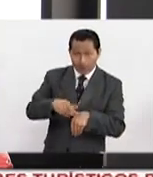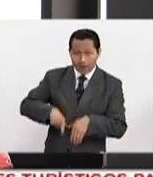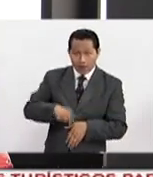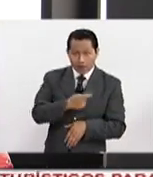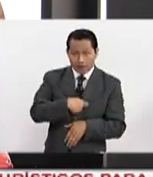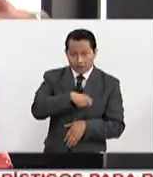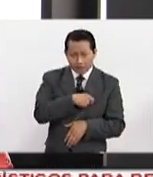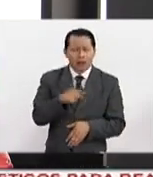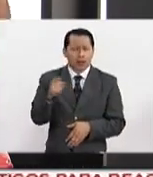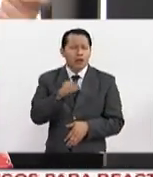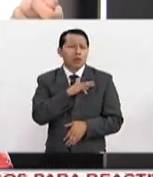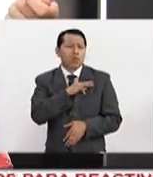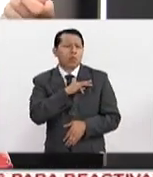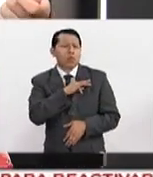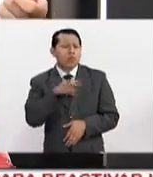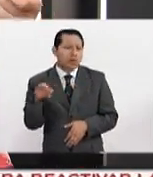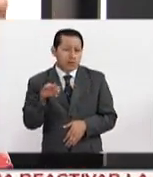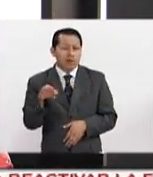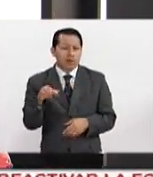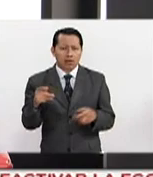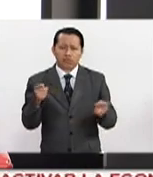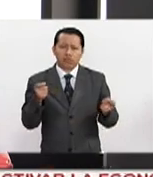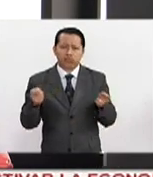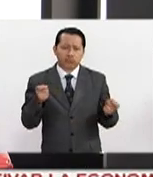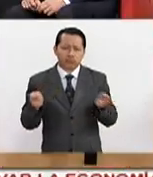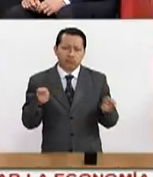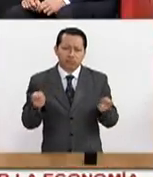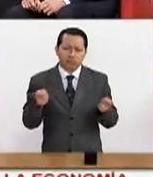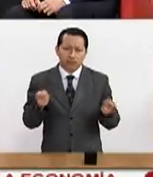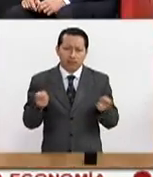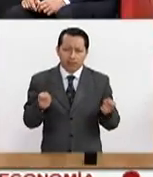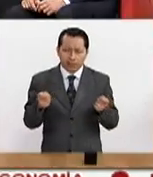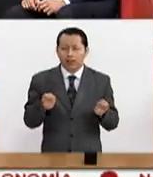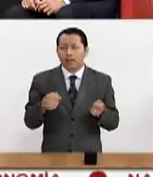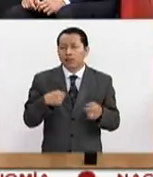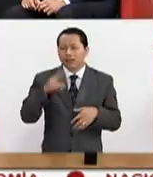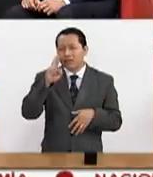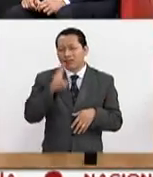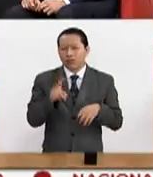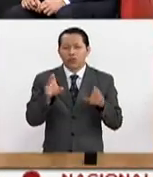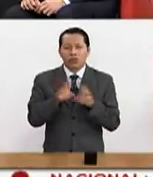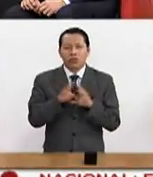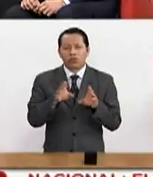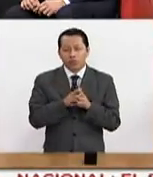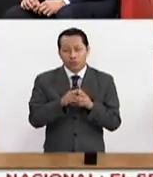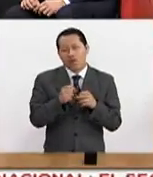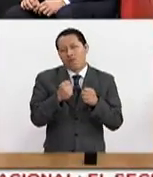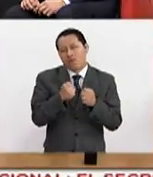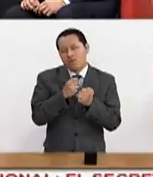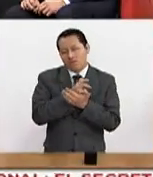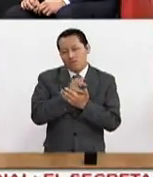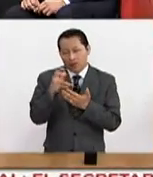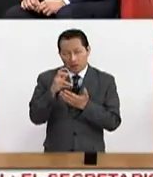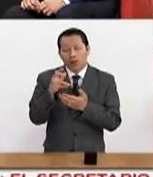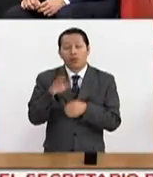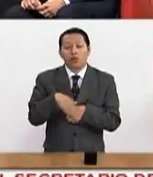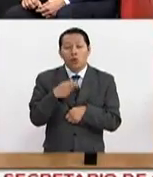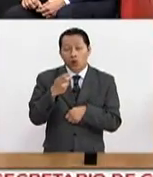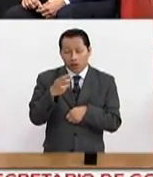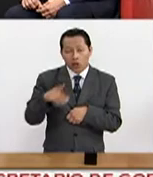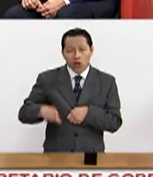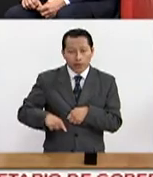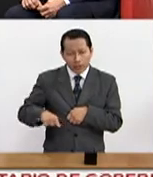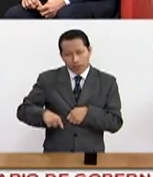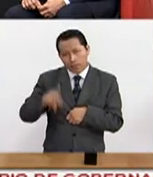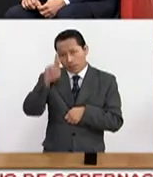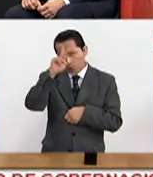gobierno español tiene la capacidad de asumir las facultades del gobierno. Pero bueno, digamos, era visto como una medida extrema y por eso el gobierno había sido